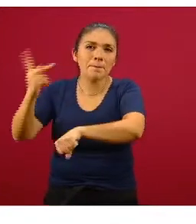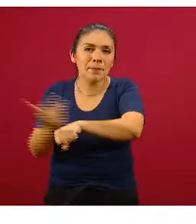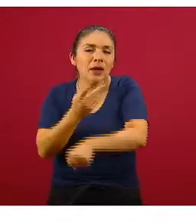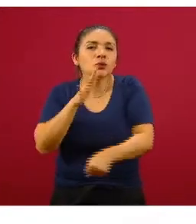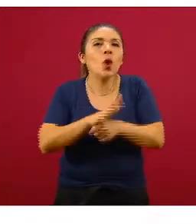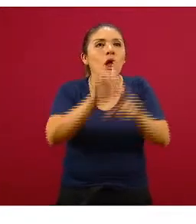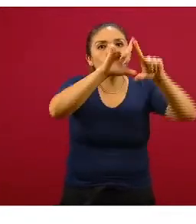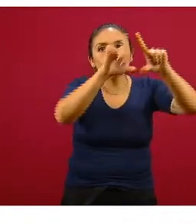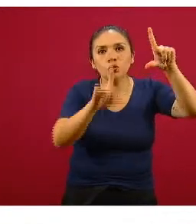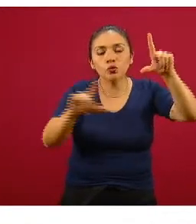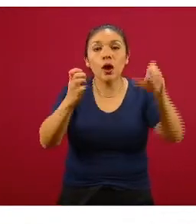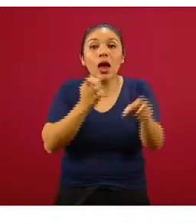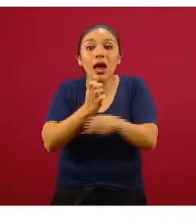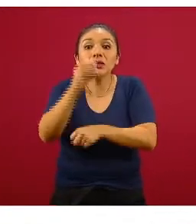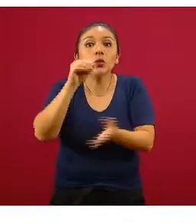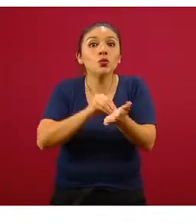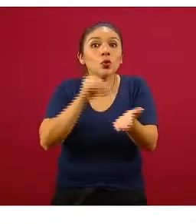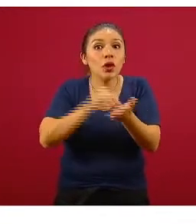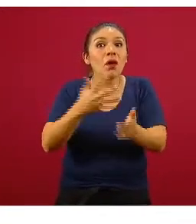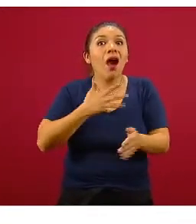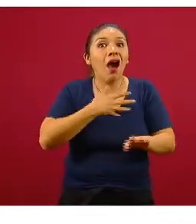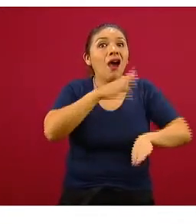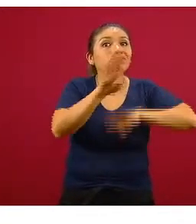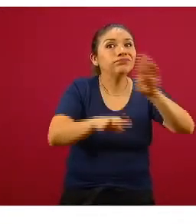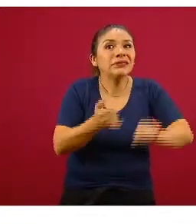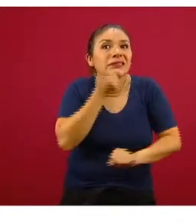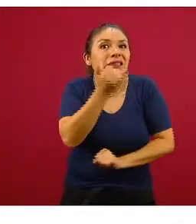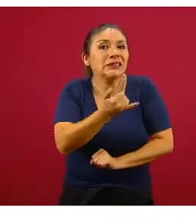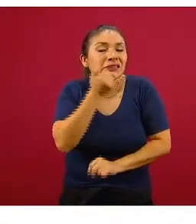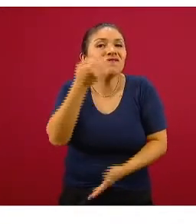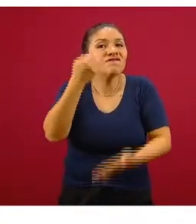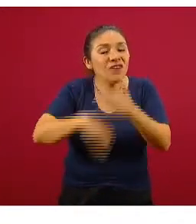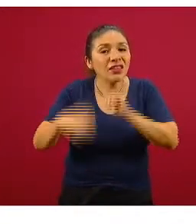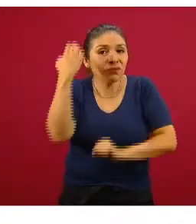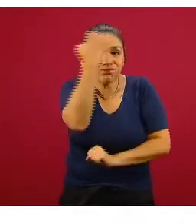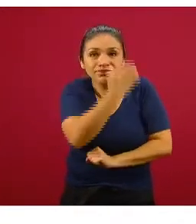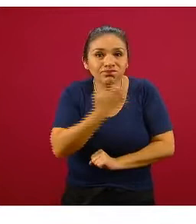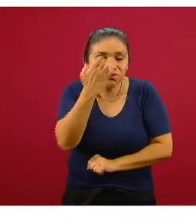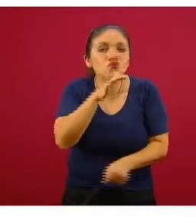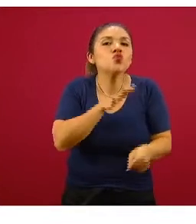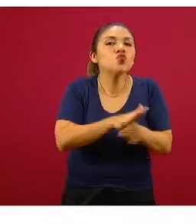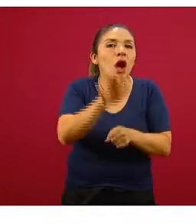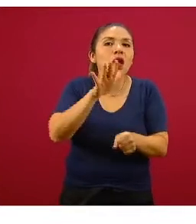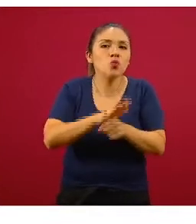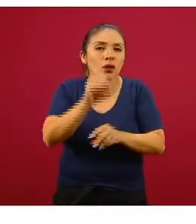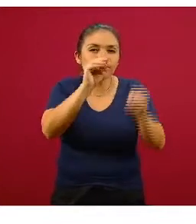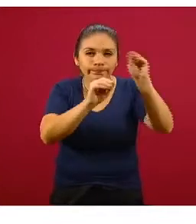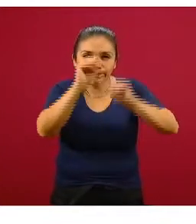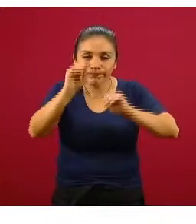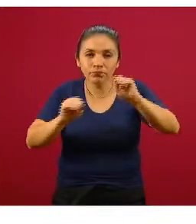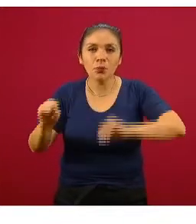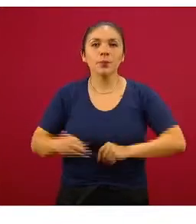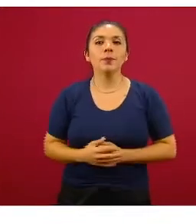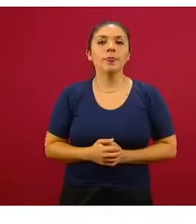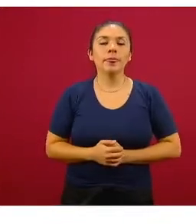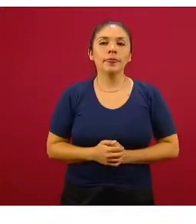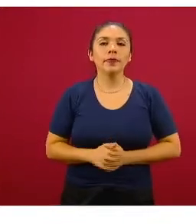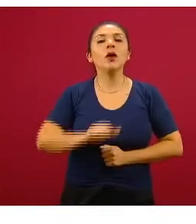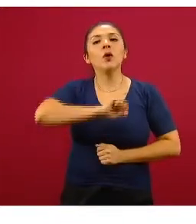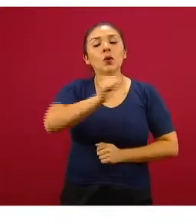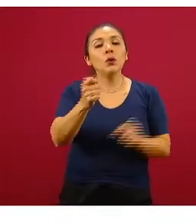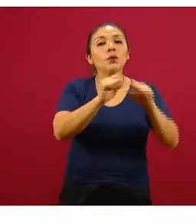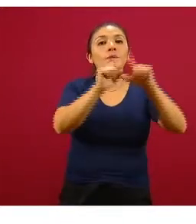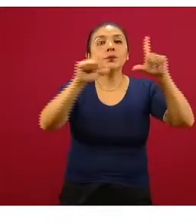son los estados que aún tienen defunciones sospechosas pendientes por confirmarse o descartarse. En la